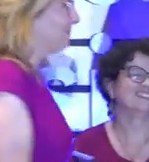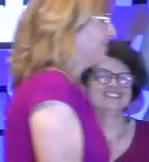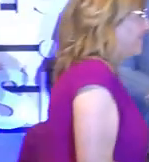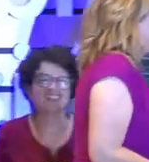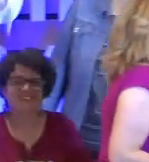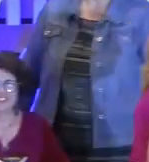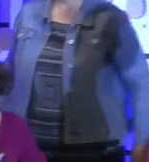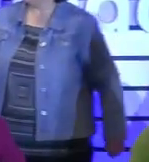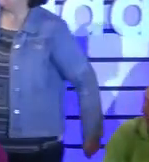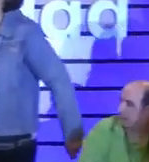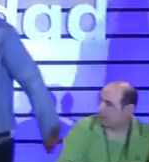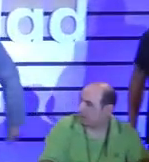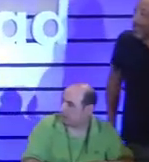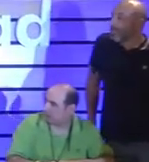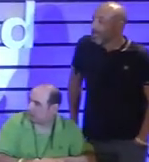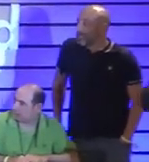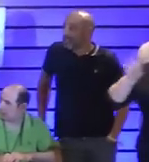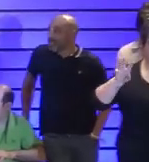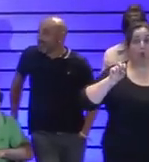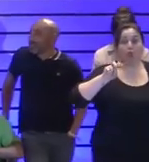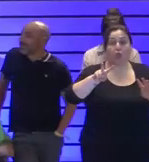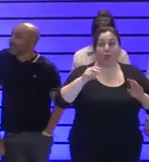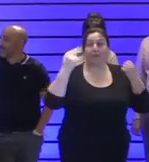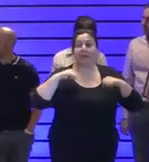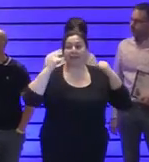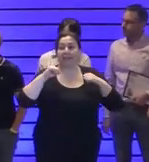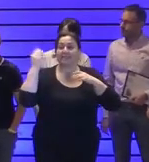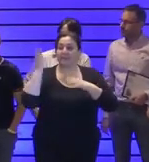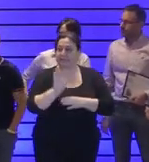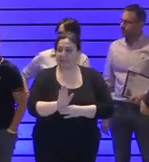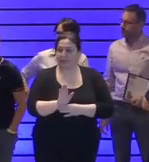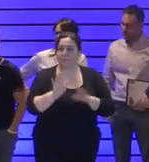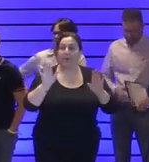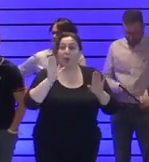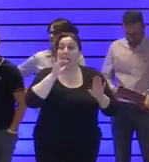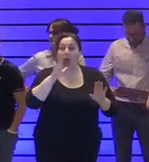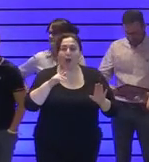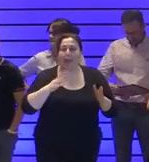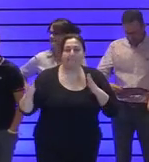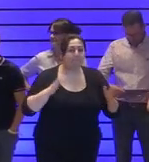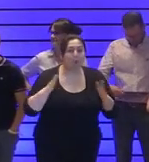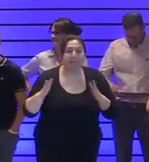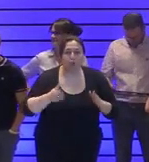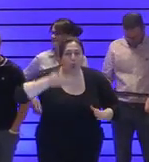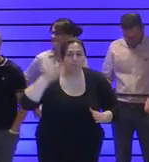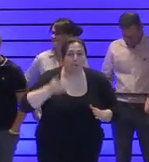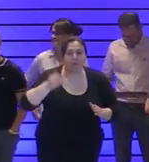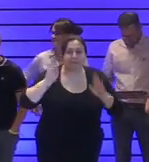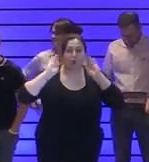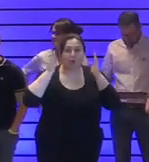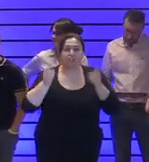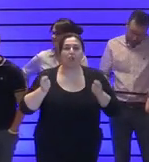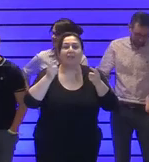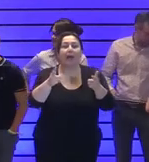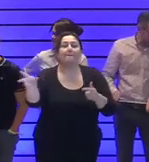Muy bien, estas son las 12 prácticas que se han presentado, pero ahora llega el momentazo del Congreso, que es entregar los